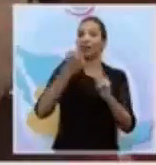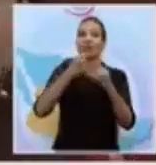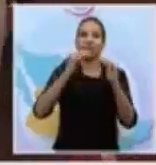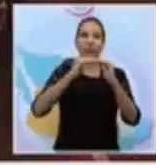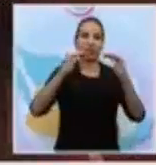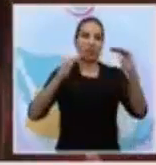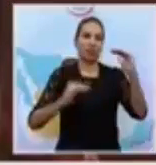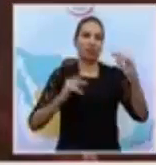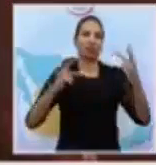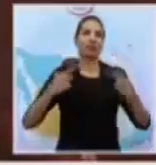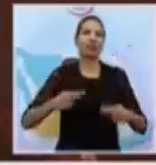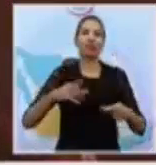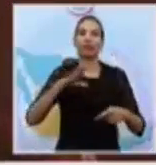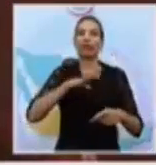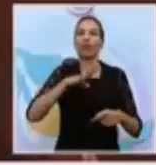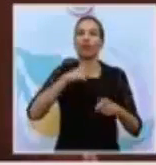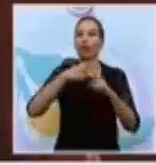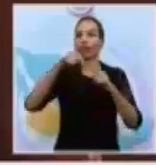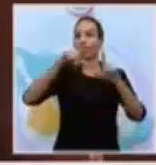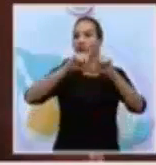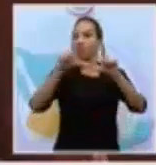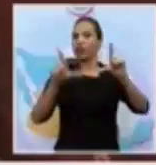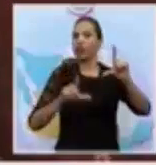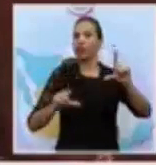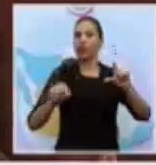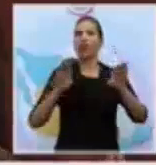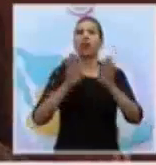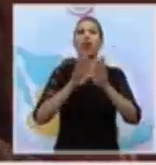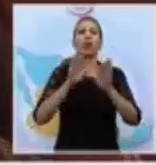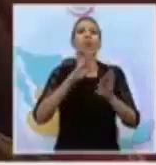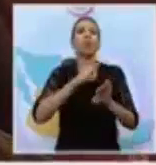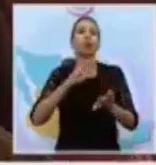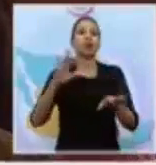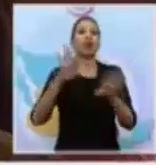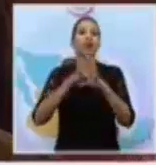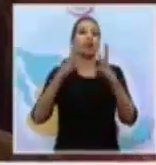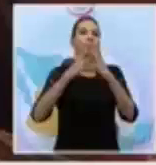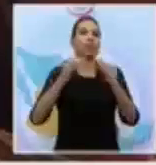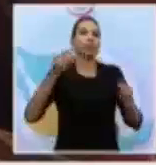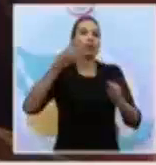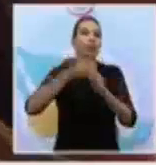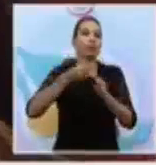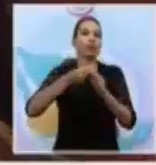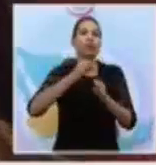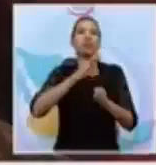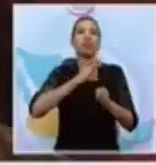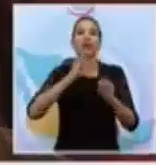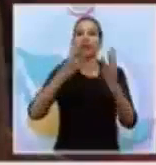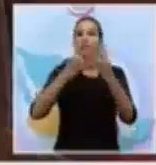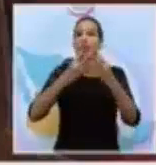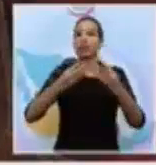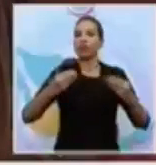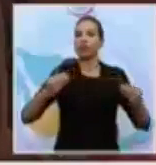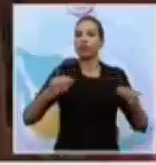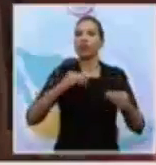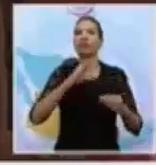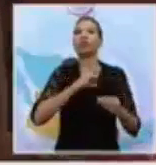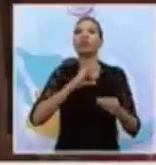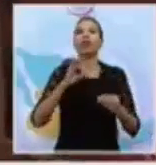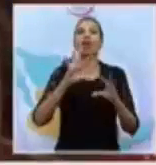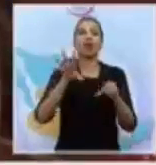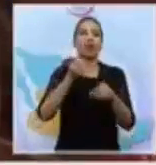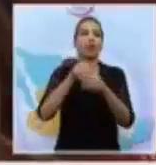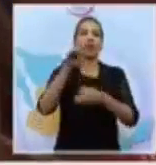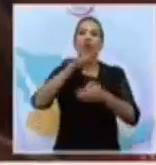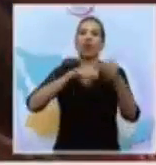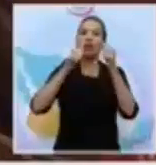desigualdad social que existe en nuestro país, ¿de qué forma podemos resolverlo para que pueda llegar a ser incluida toda